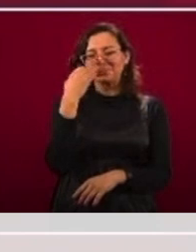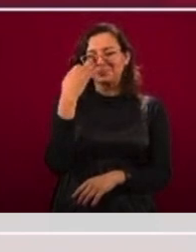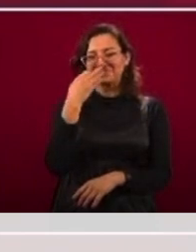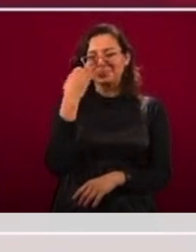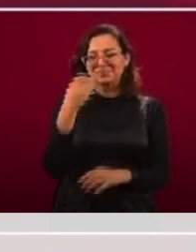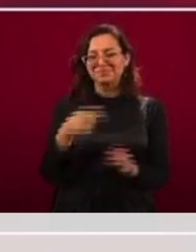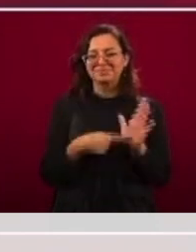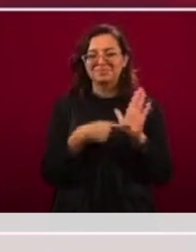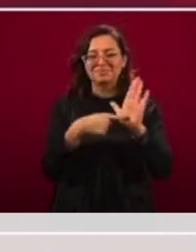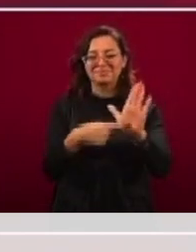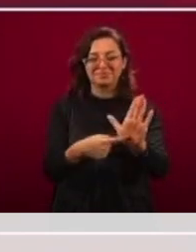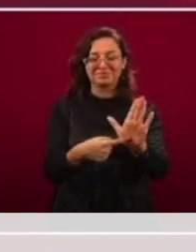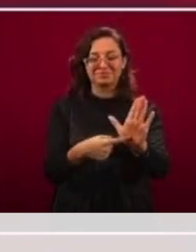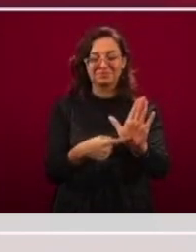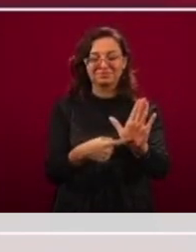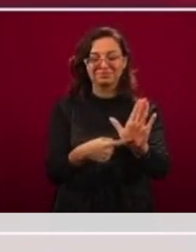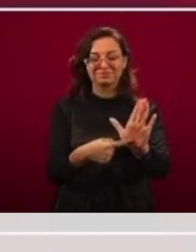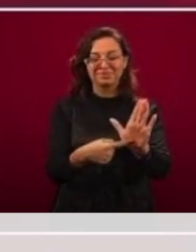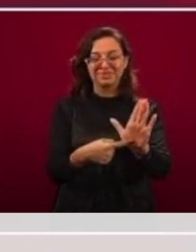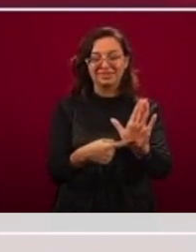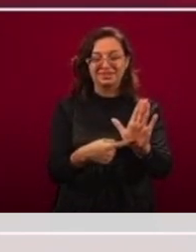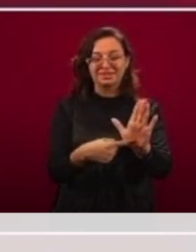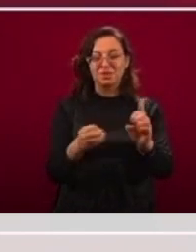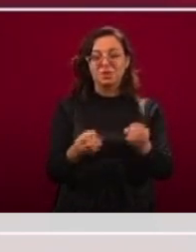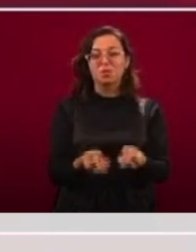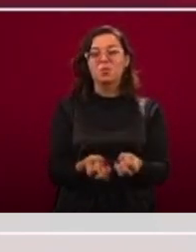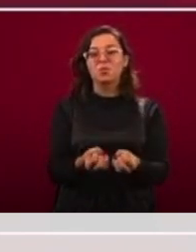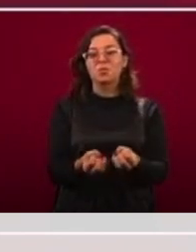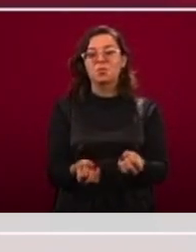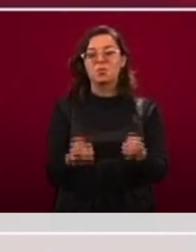¿Pero ya vieron de cuántas hojas?